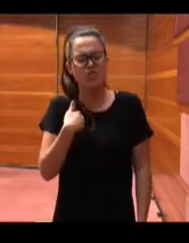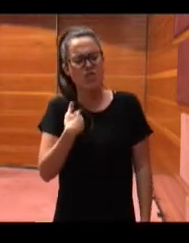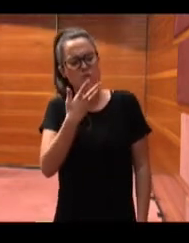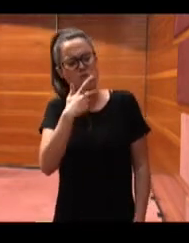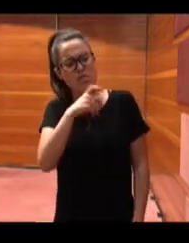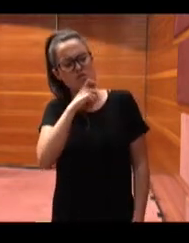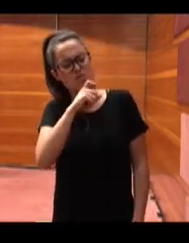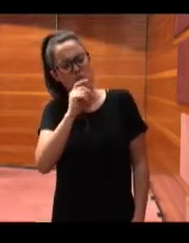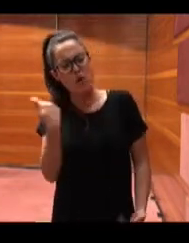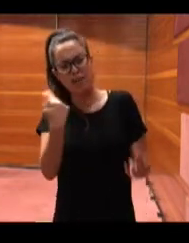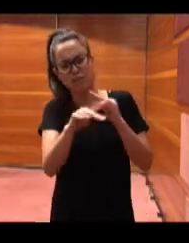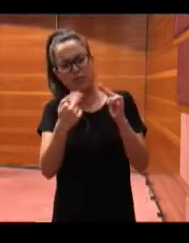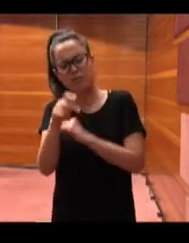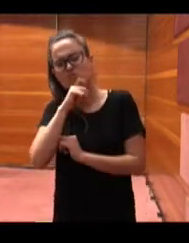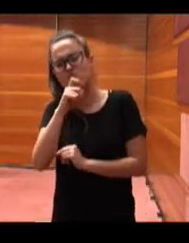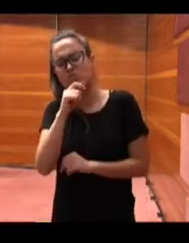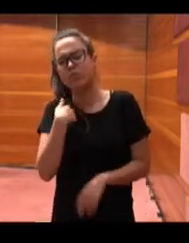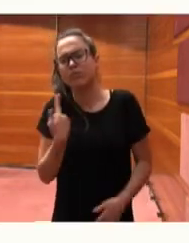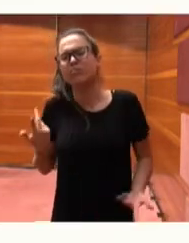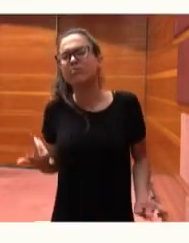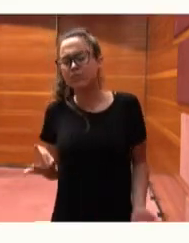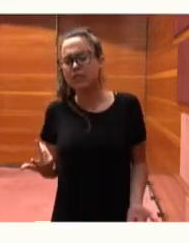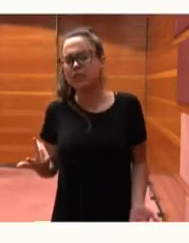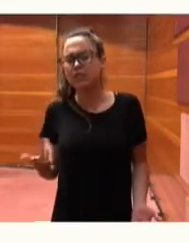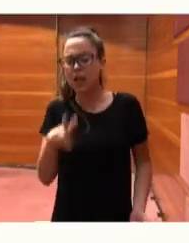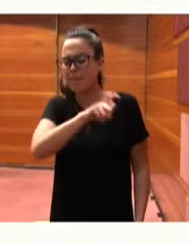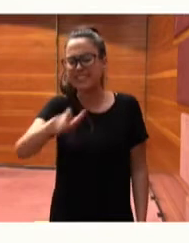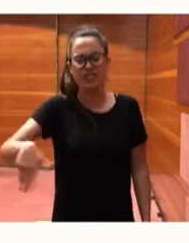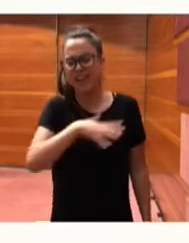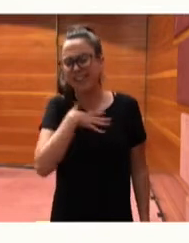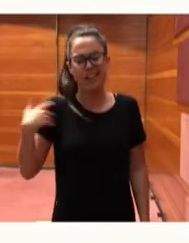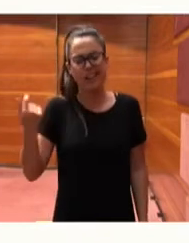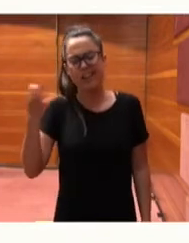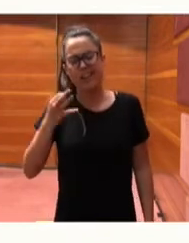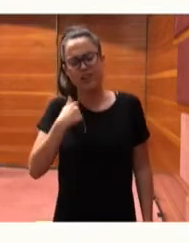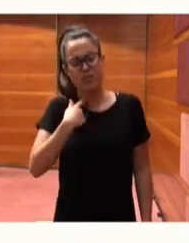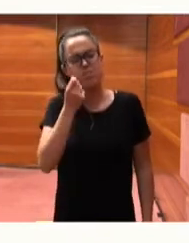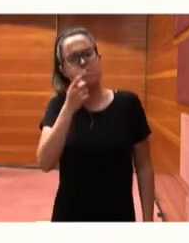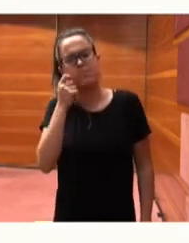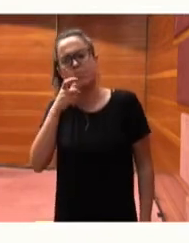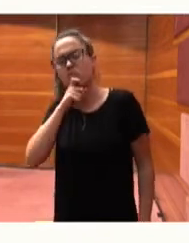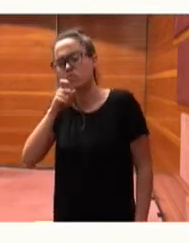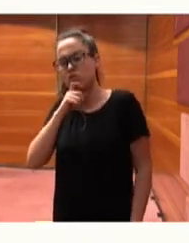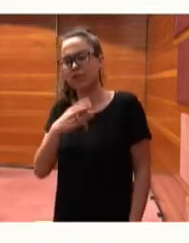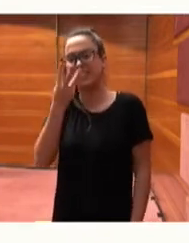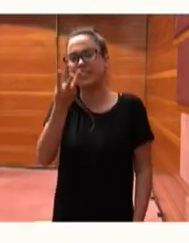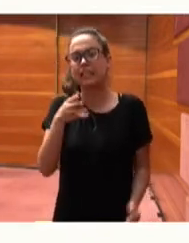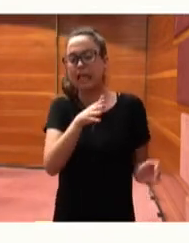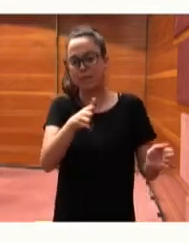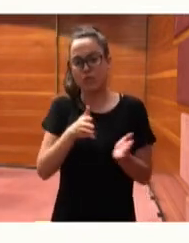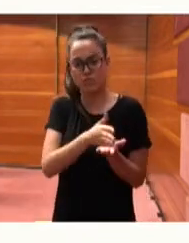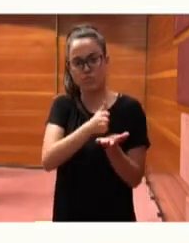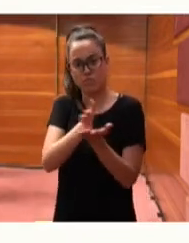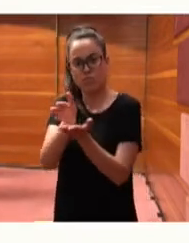respuestas realmente, ¿no? ¿Cómo yo me entero de lo que quiere la gente, de lo que necesita? Bueno, pues hay tres caminos